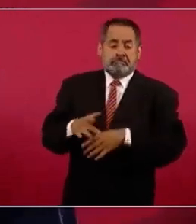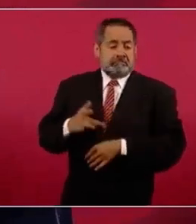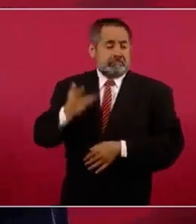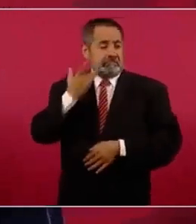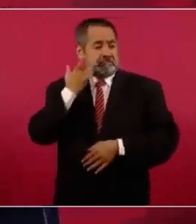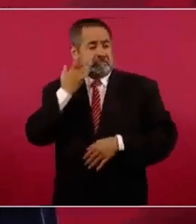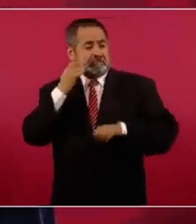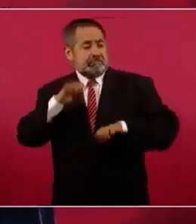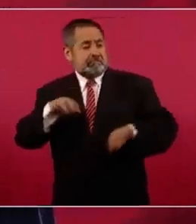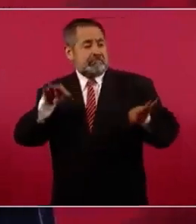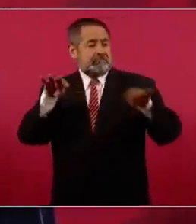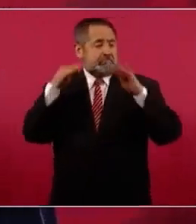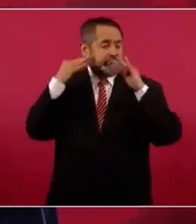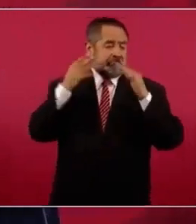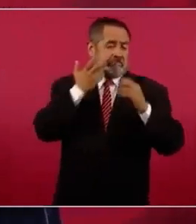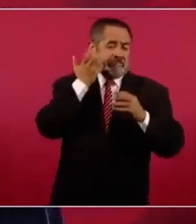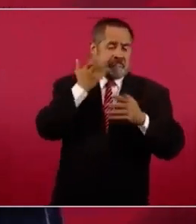fantochería,